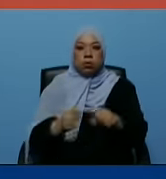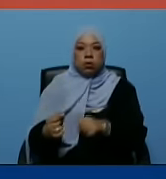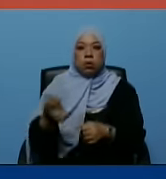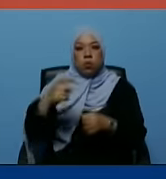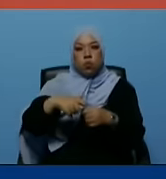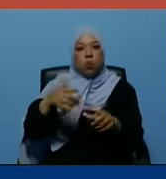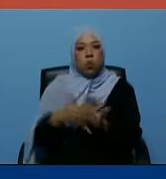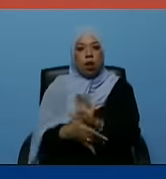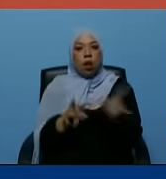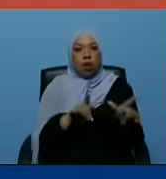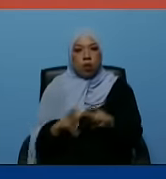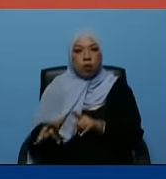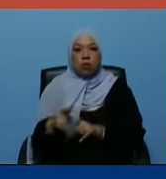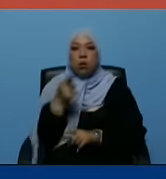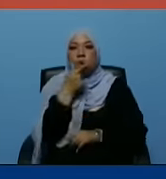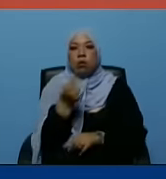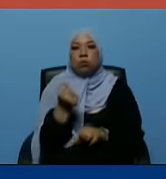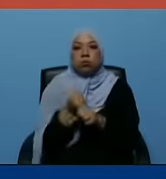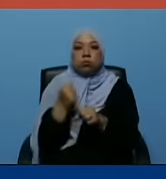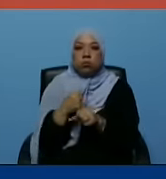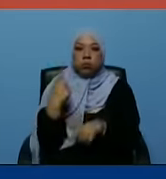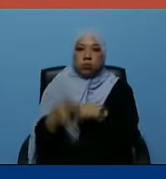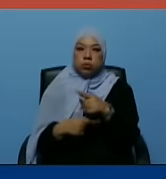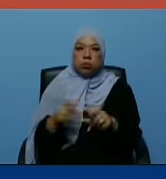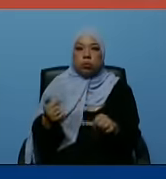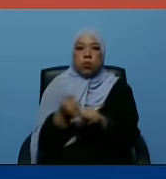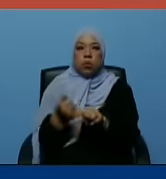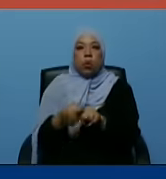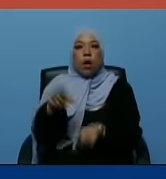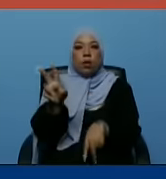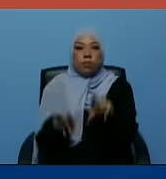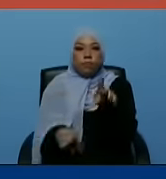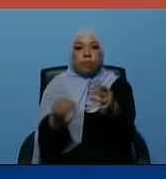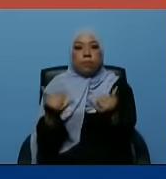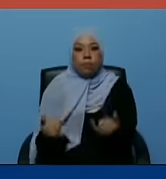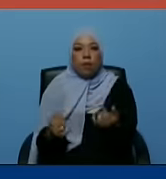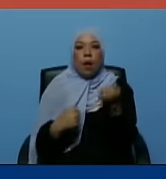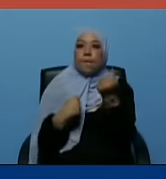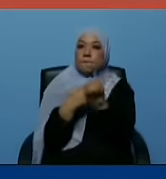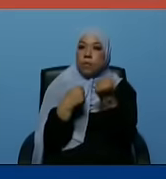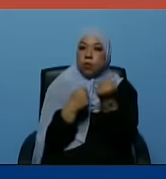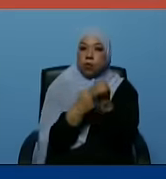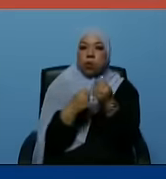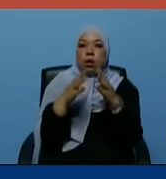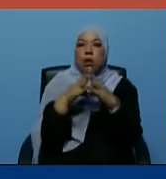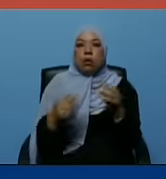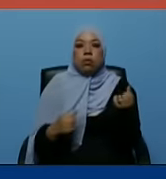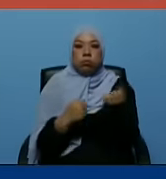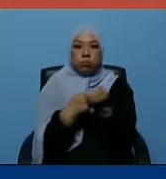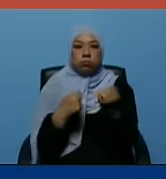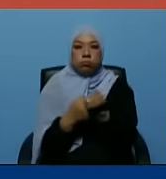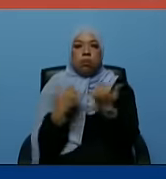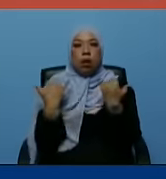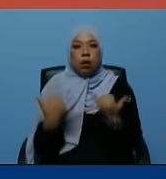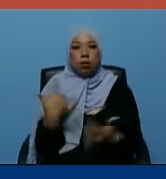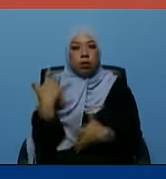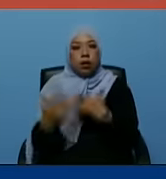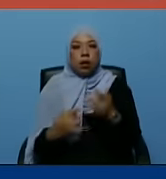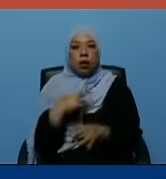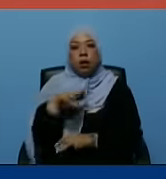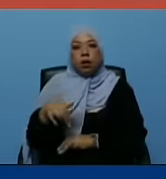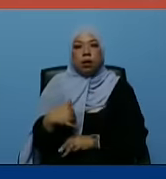coloquen, facilitar que ustedes empiecen a exportar, apoyarlos, apoyar el